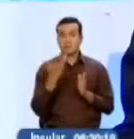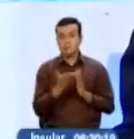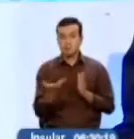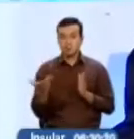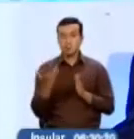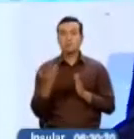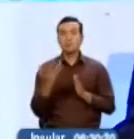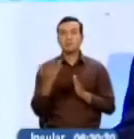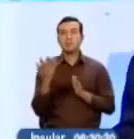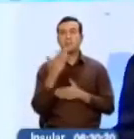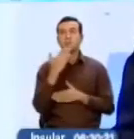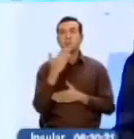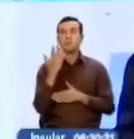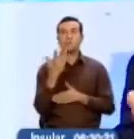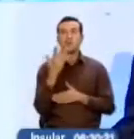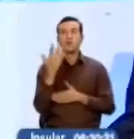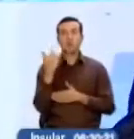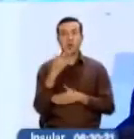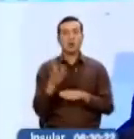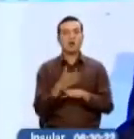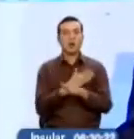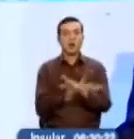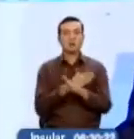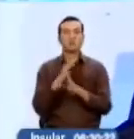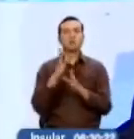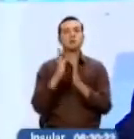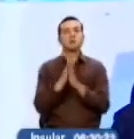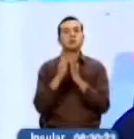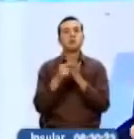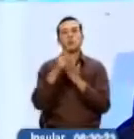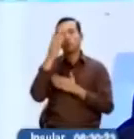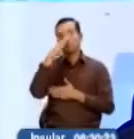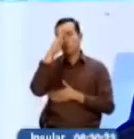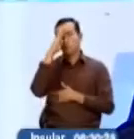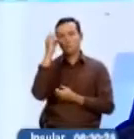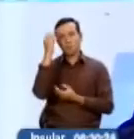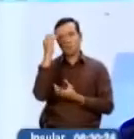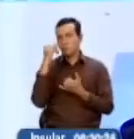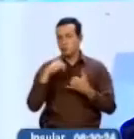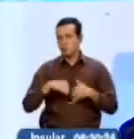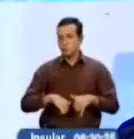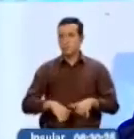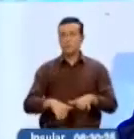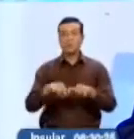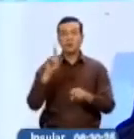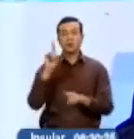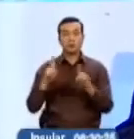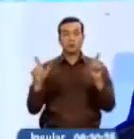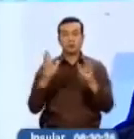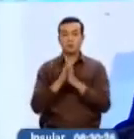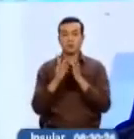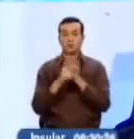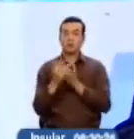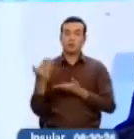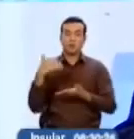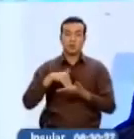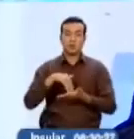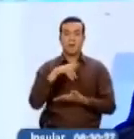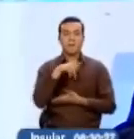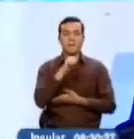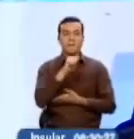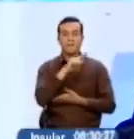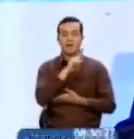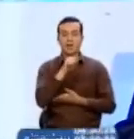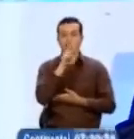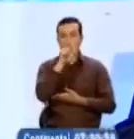presentación del hemos tenido la presentación de libros de autores cubanos vamos a seguir teniendo presentación del libro va a venir ese en el pase en el